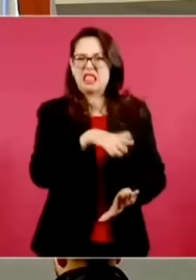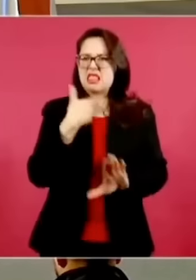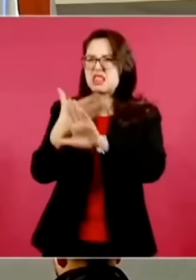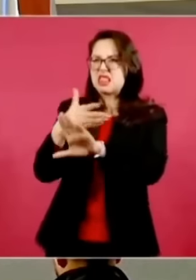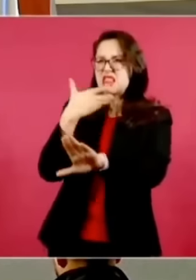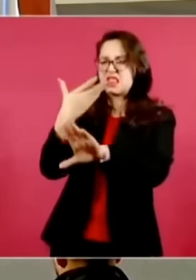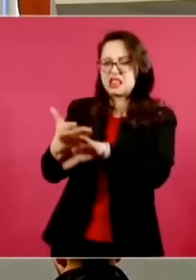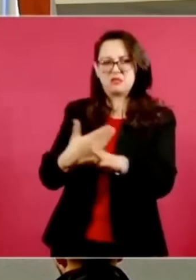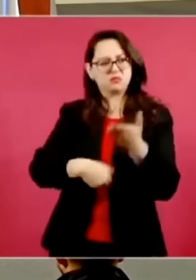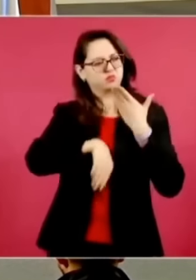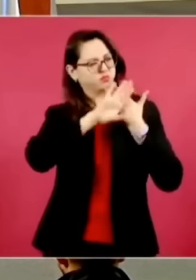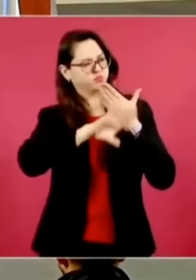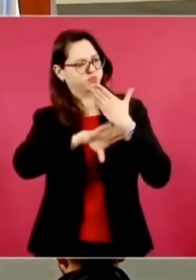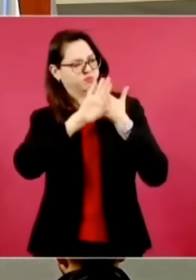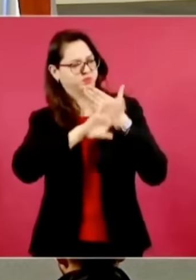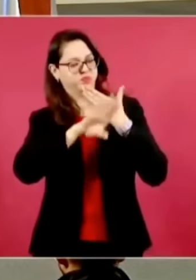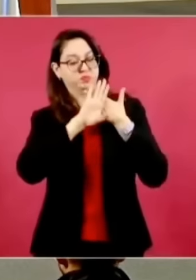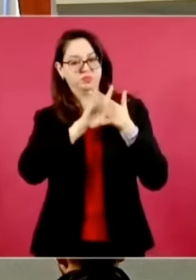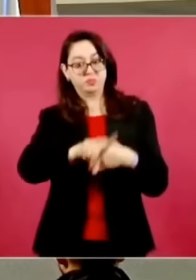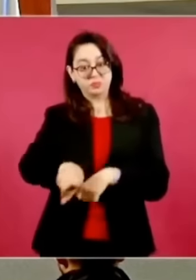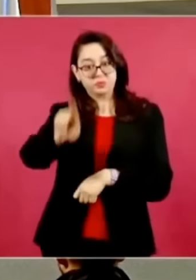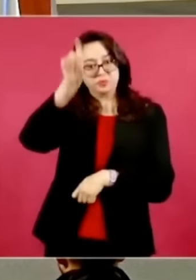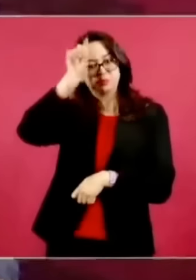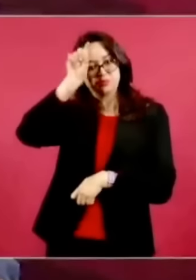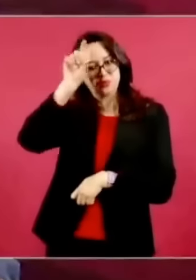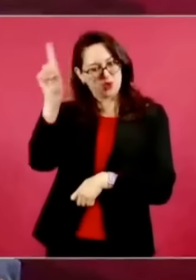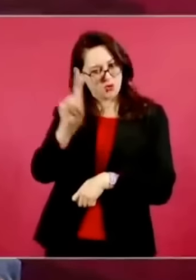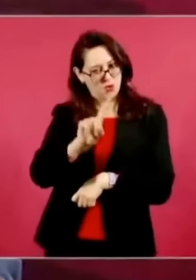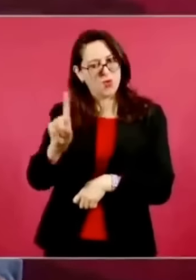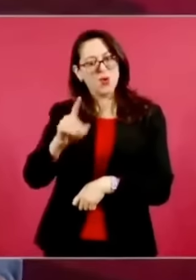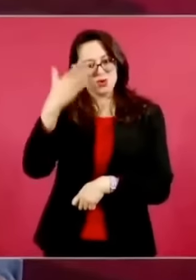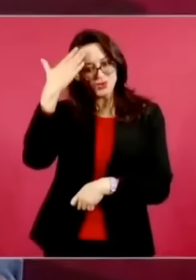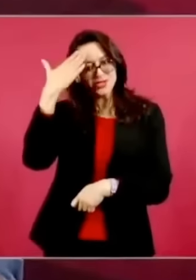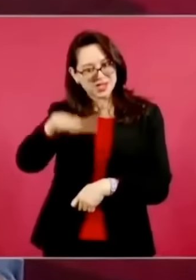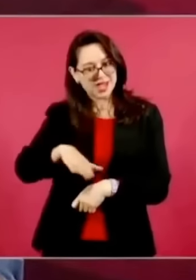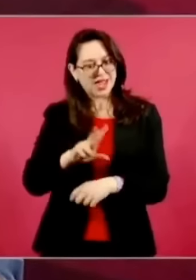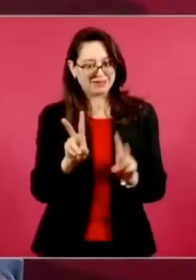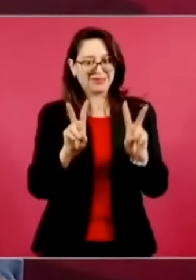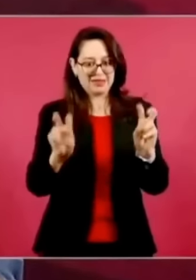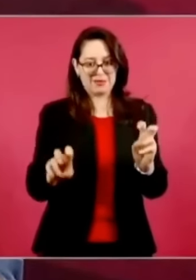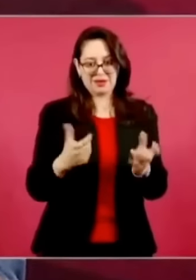el caso del señor Morales Lechuga